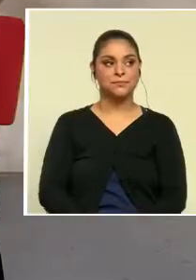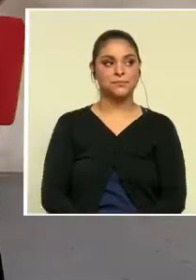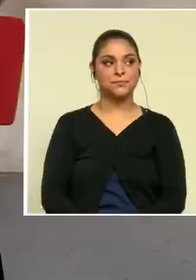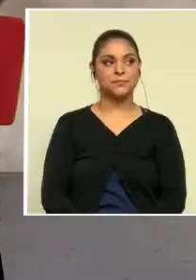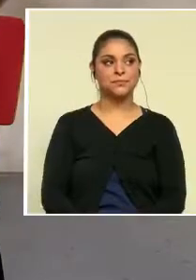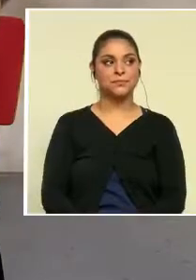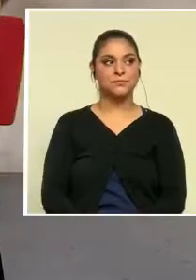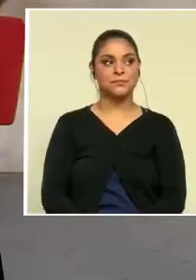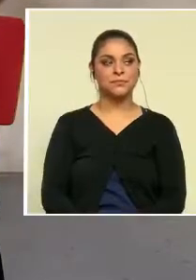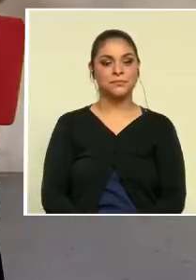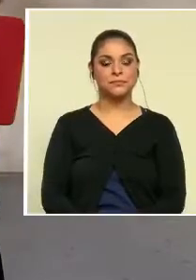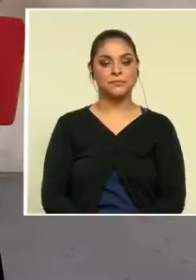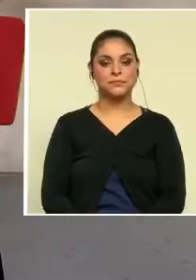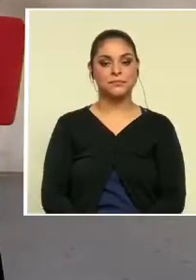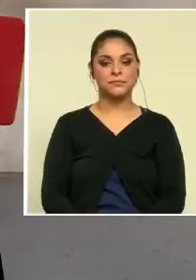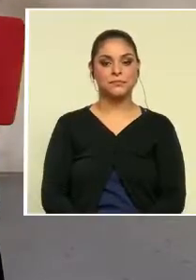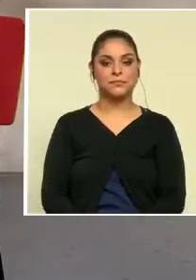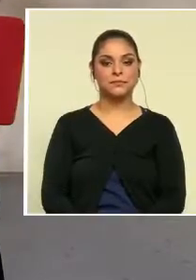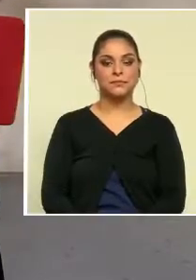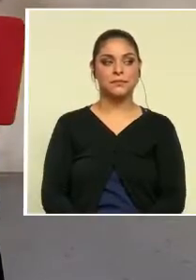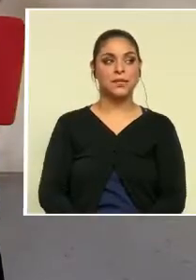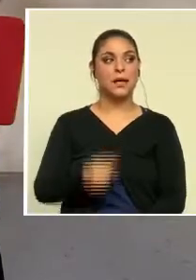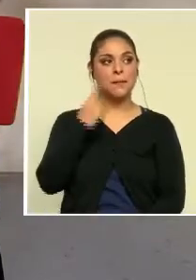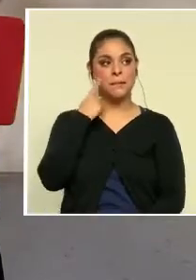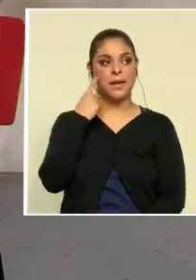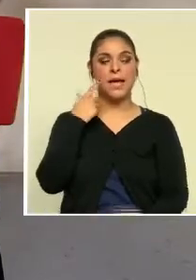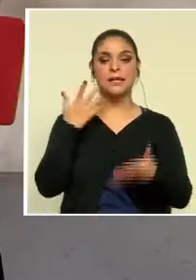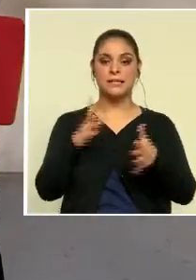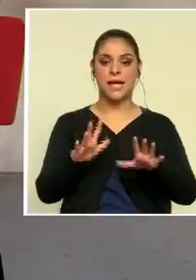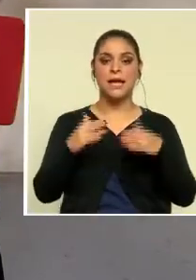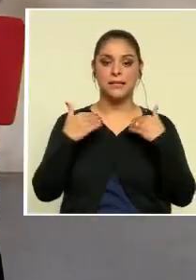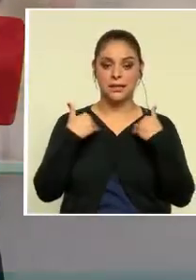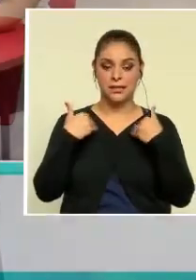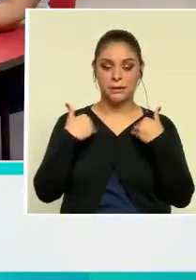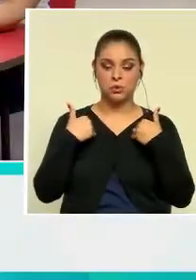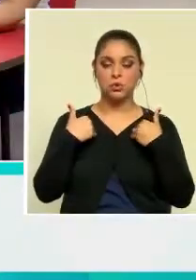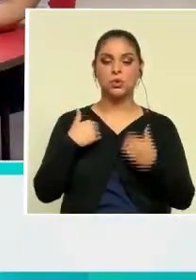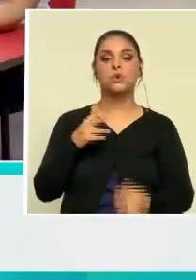grande de la niña ven aquí tenemos entonces 2